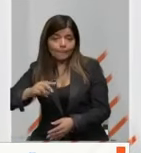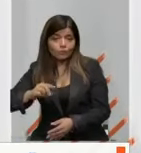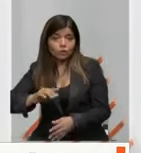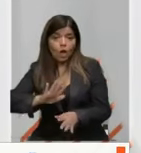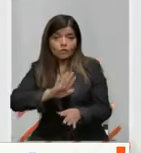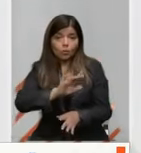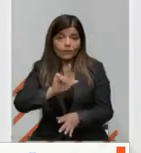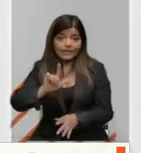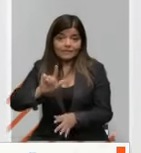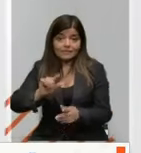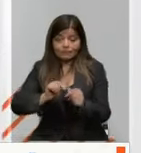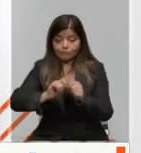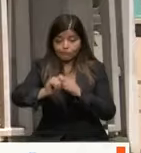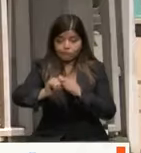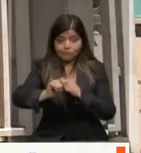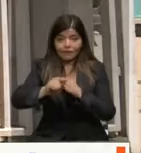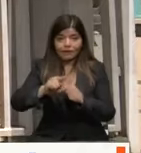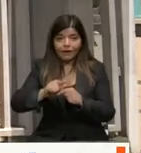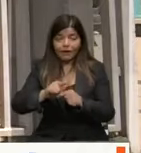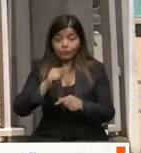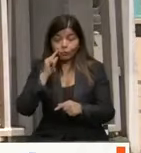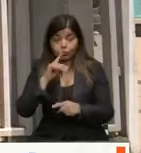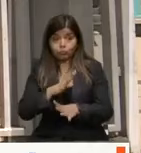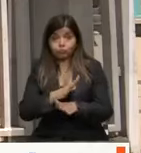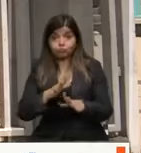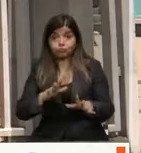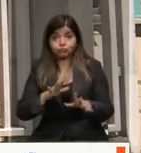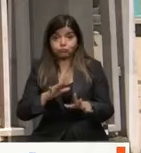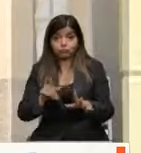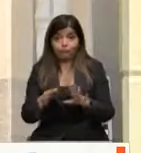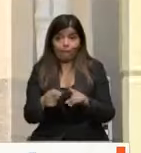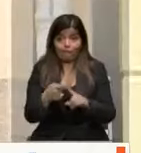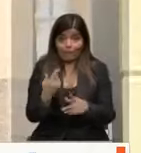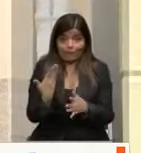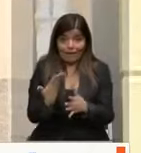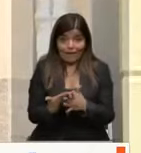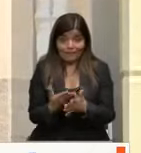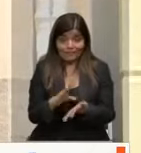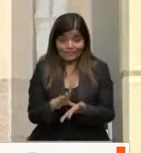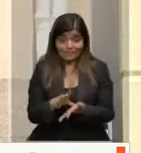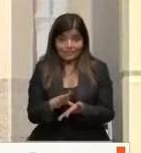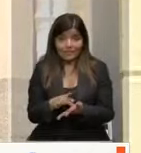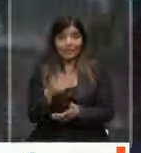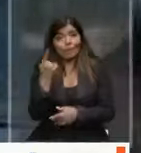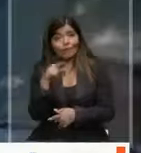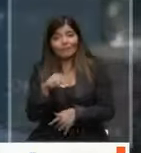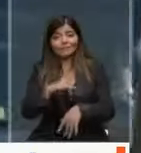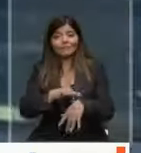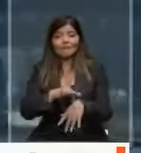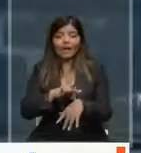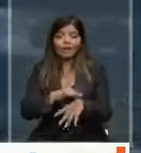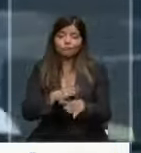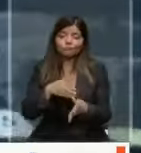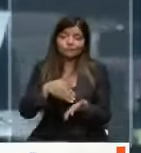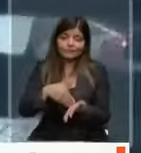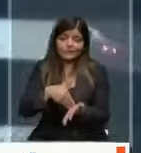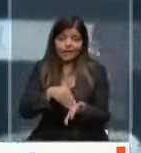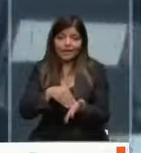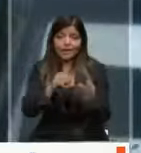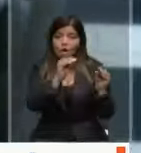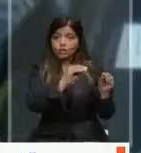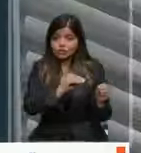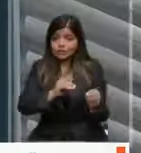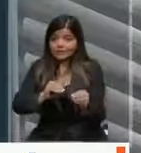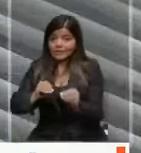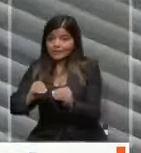centímetros. Inmediatamente rompió todos los registros en nuestro país, pero su condición era delicada y tuvieron que trasladarlo en